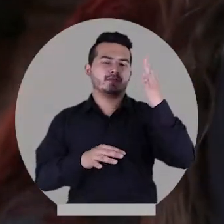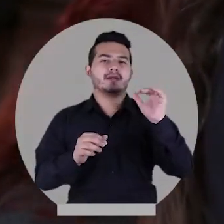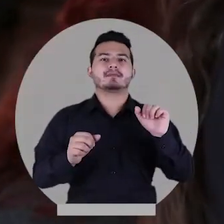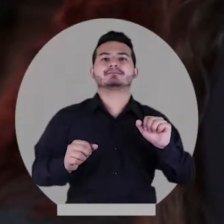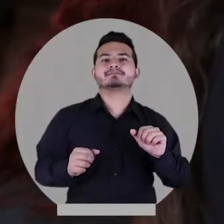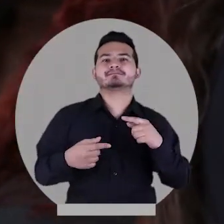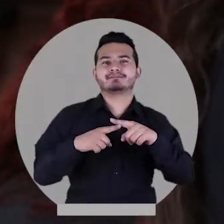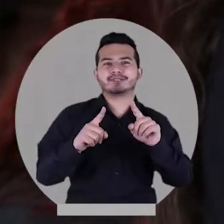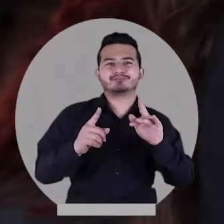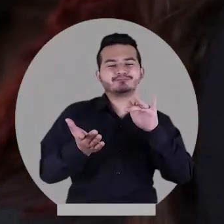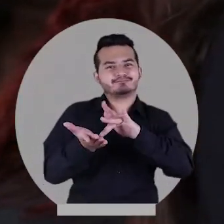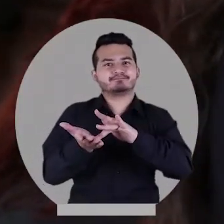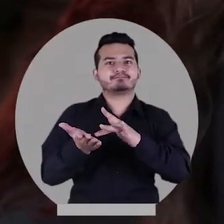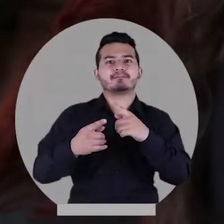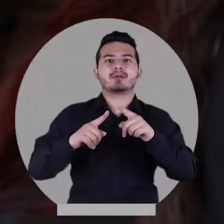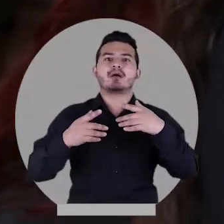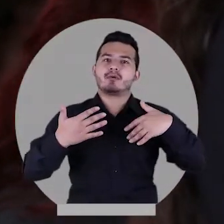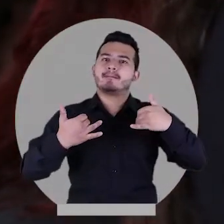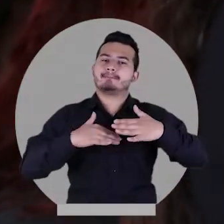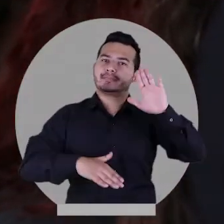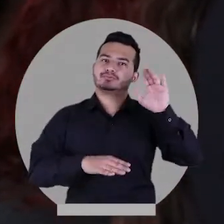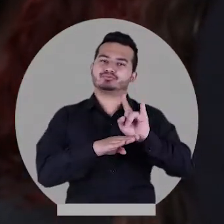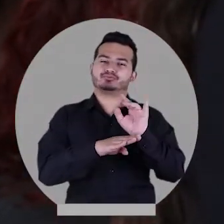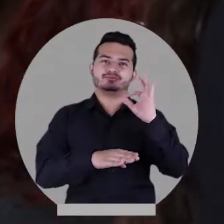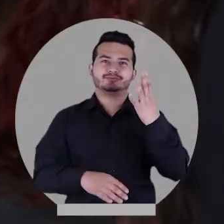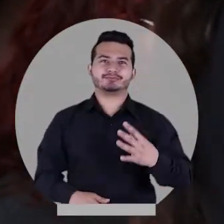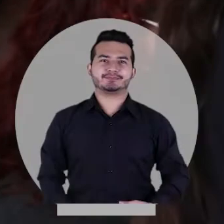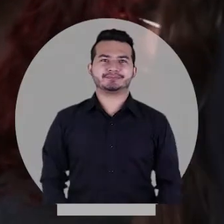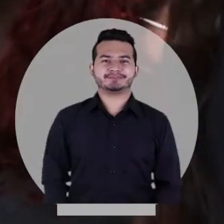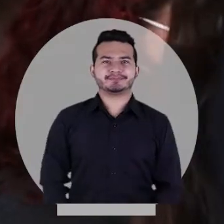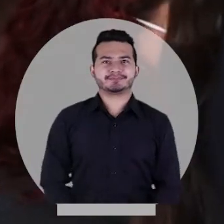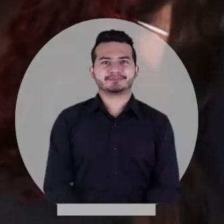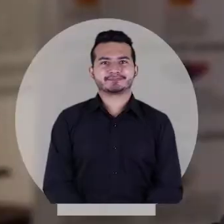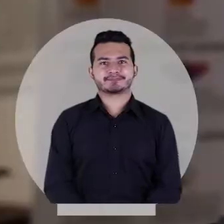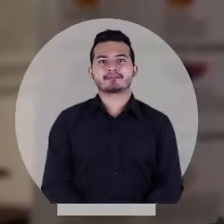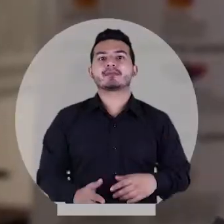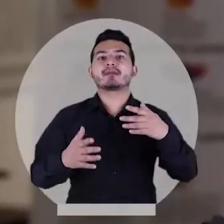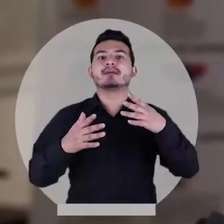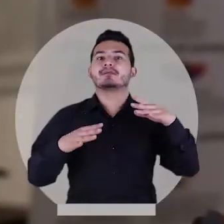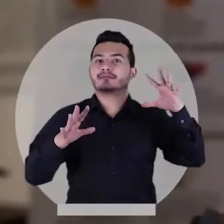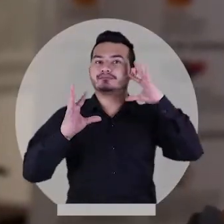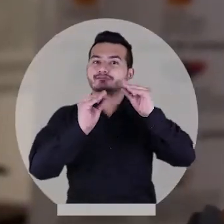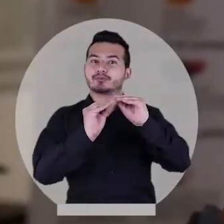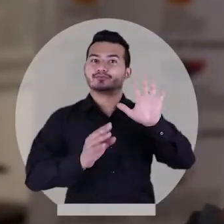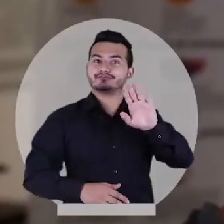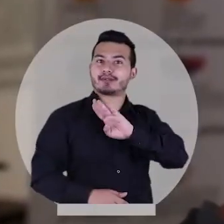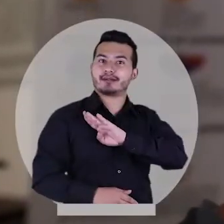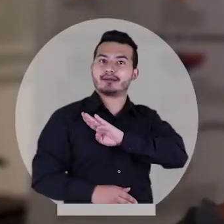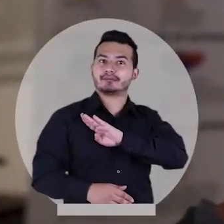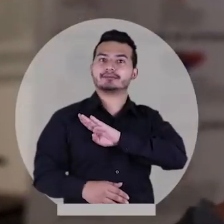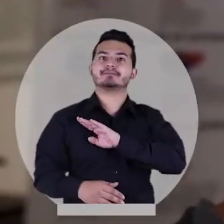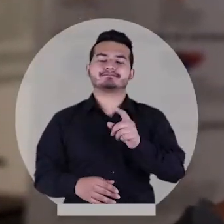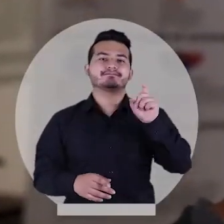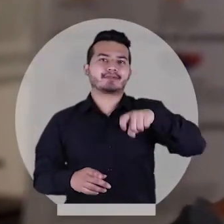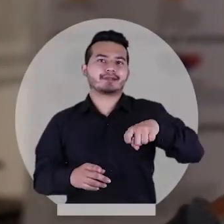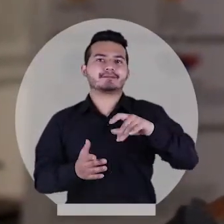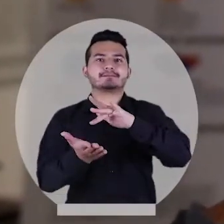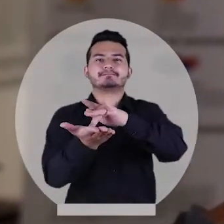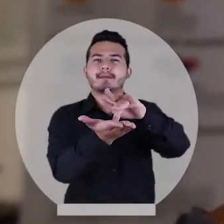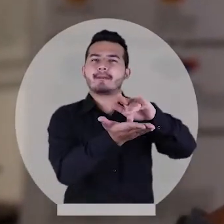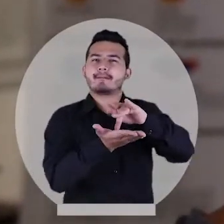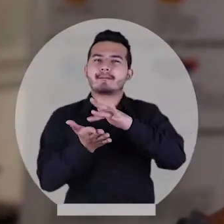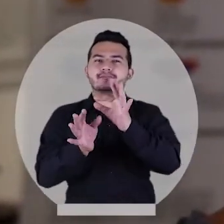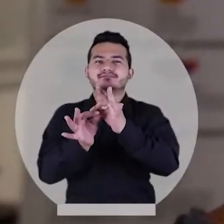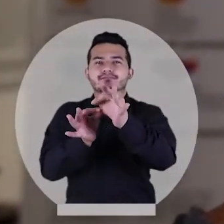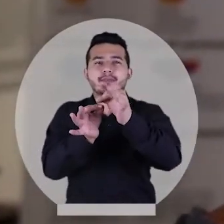pero siendo esa presencia en el territorio, que es lo que hemos dicho nosotros. El haber concertado hoy que el señor alcalde pueda estar presente